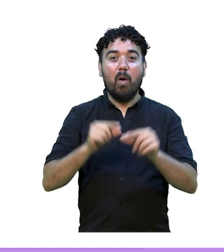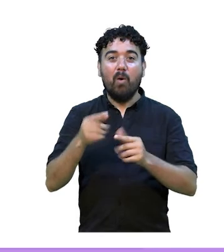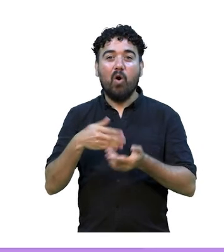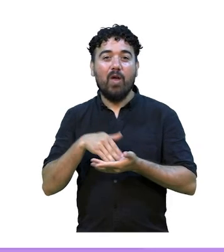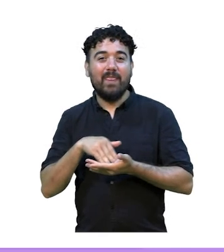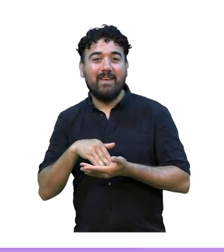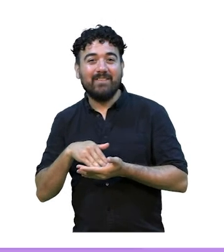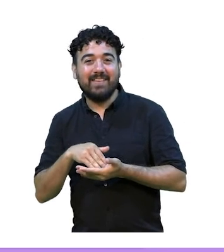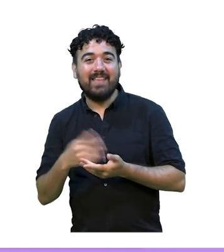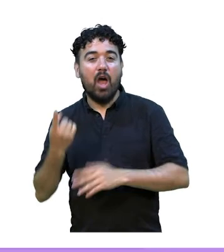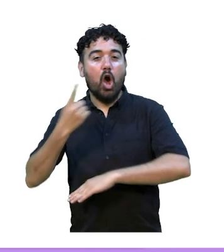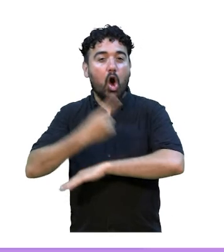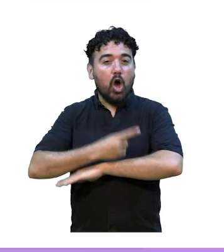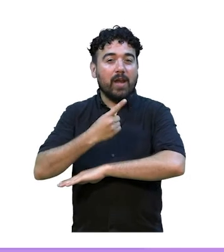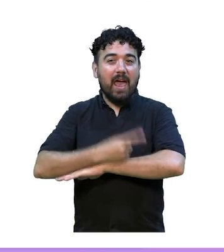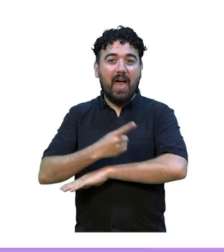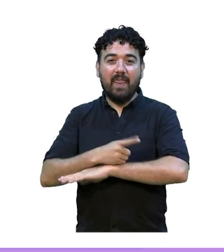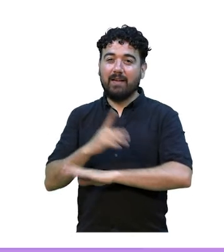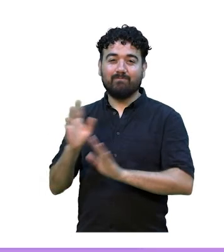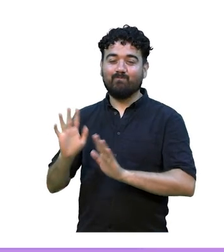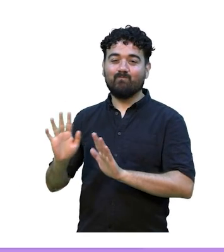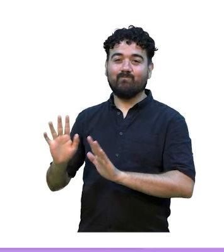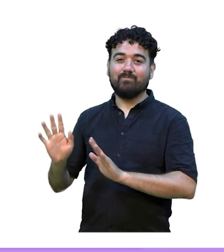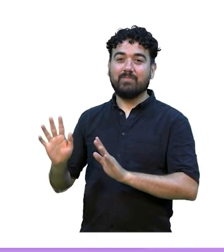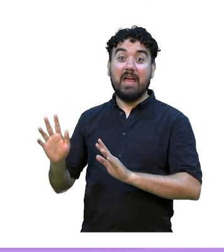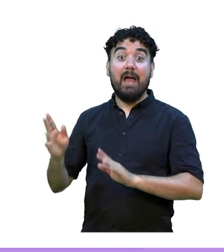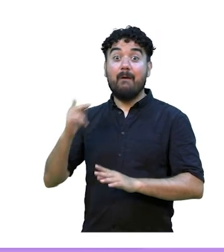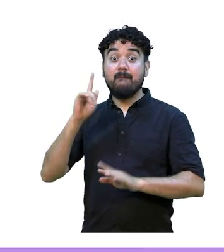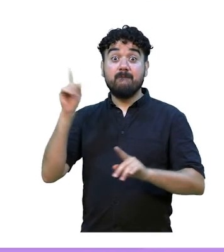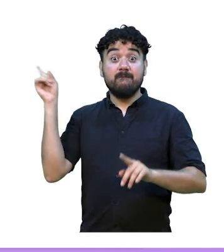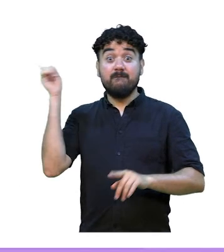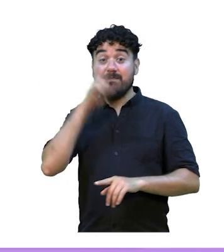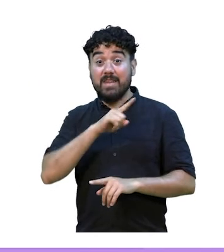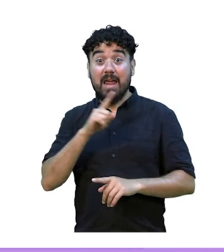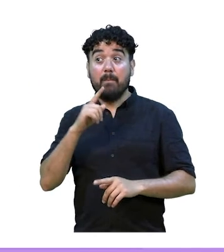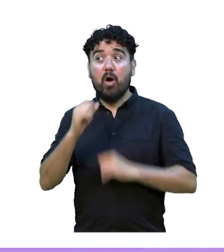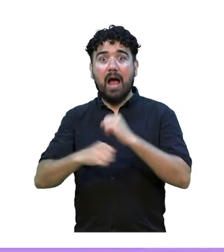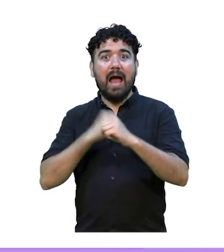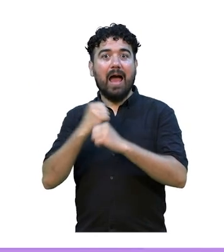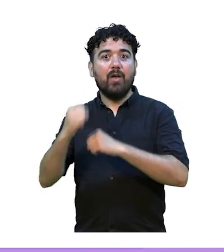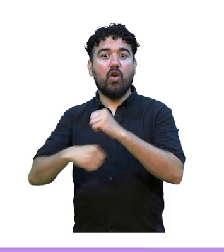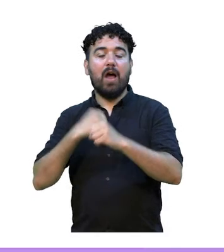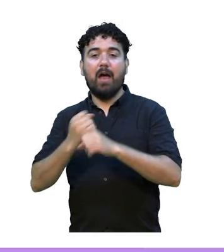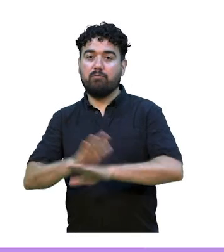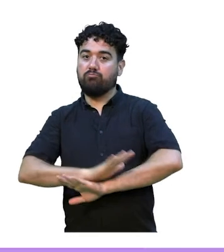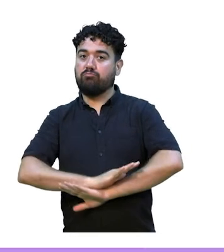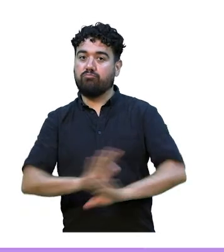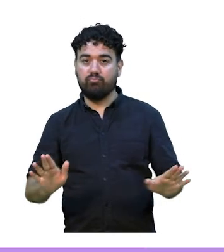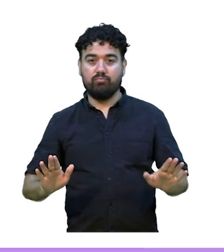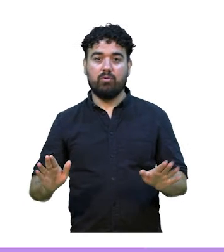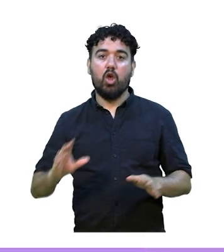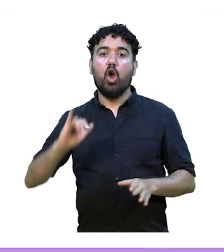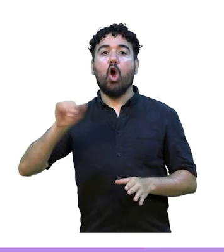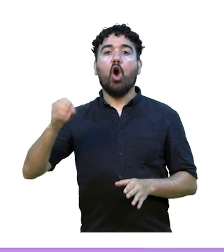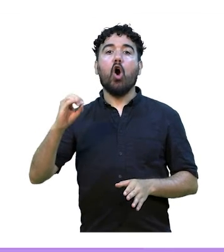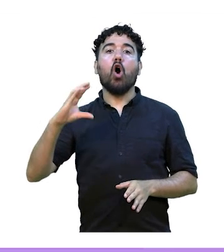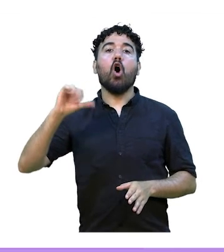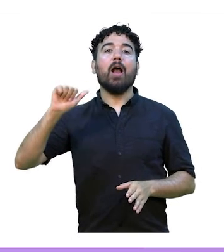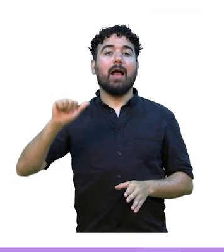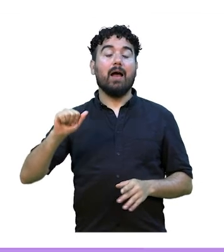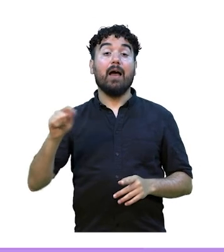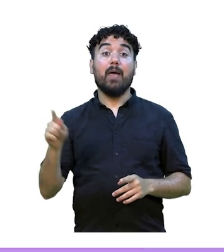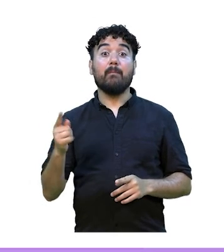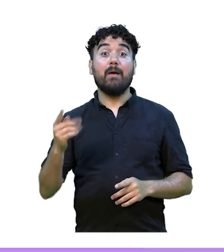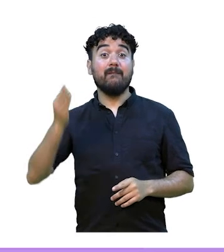de debilitamiento, ¿ya?, de las jornadas, que finalmente se bajan las jocas un par de años más tarde,